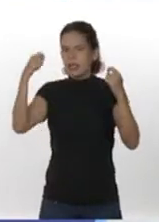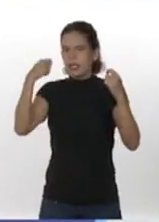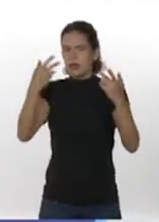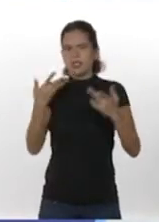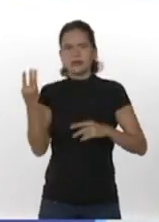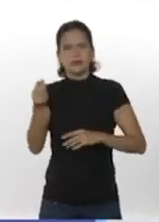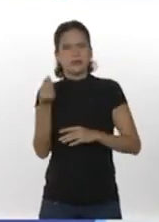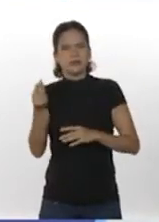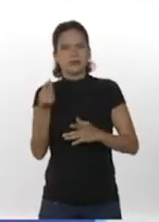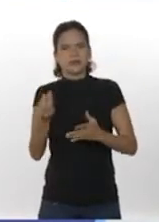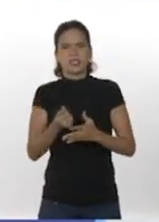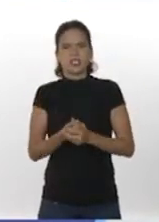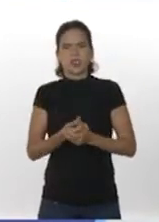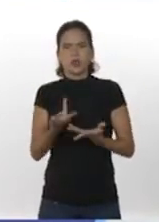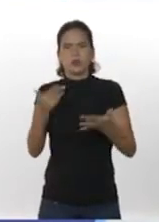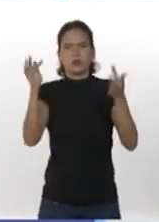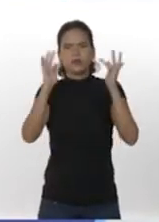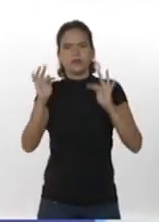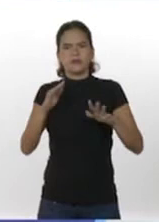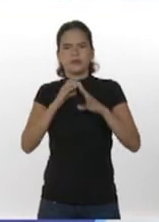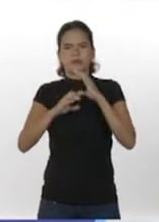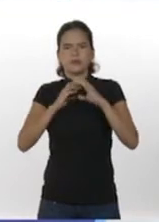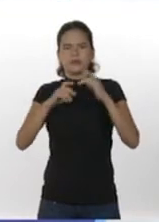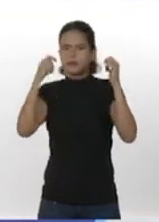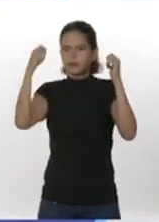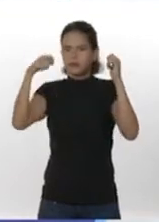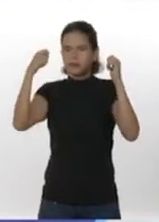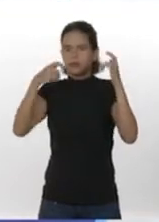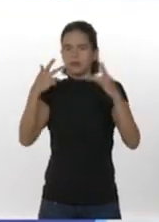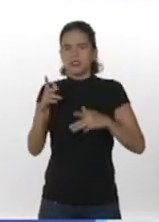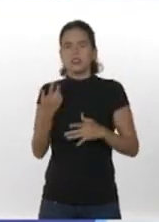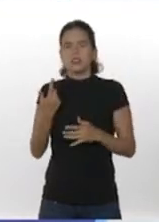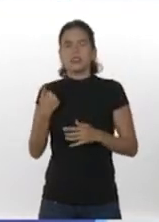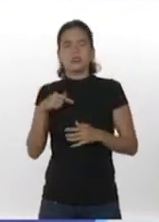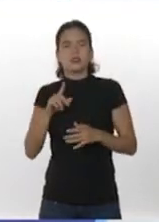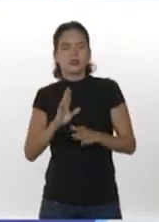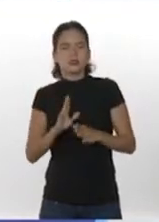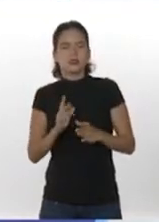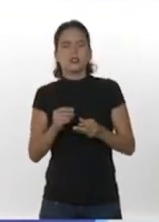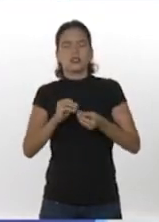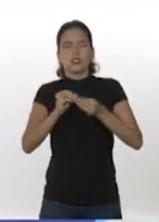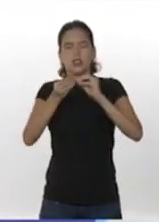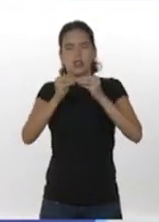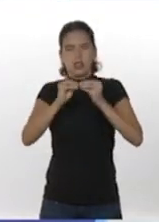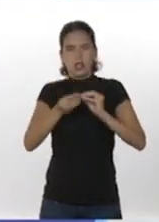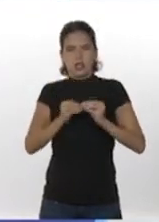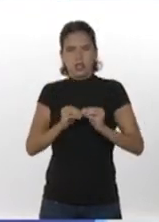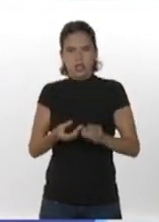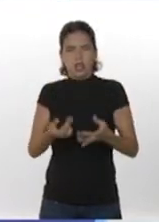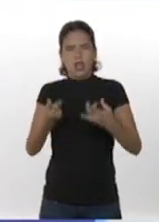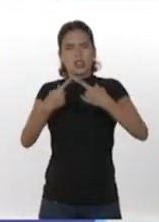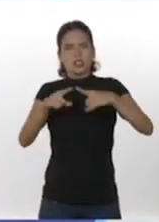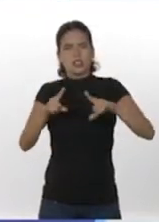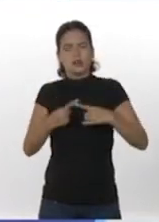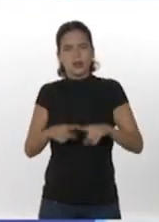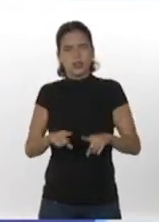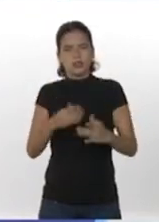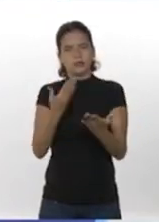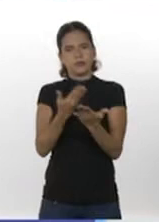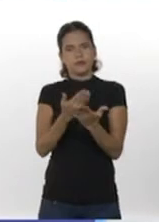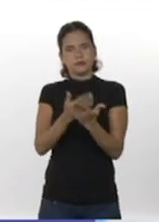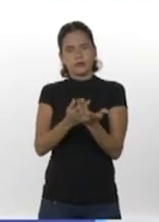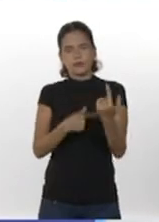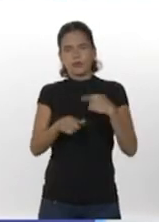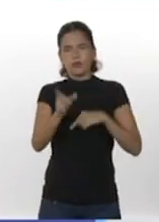películas. Como medio de comunicación, el cine tiende a crear tipos